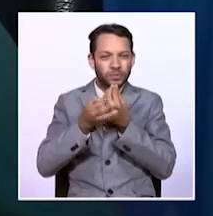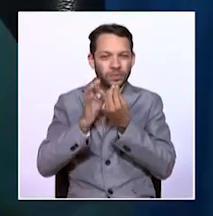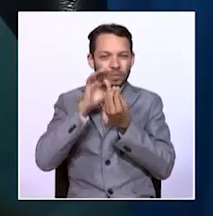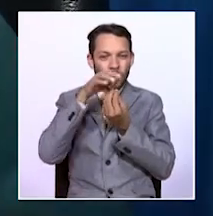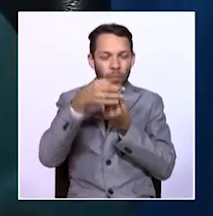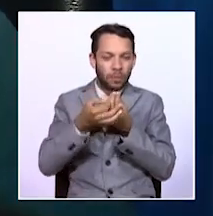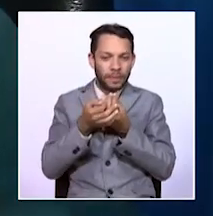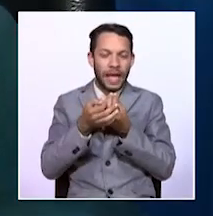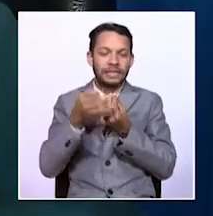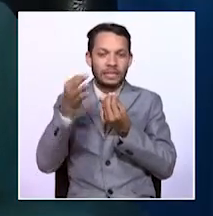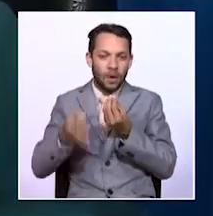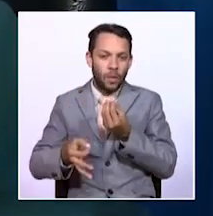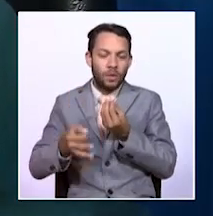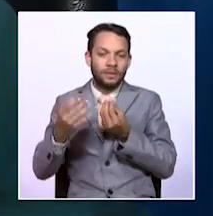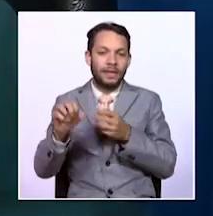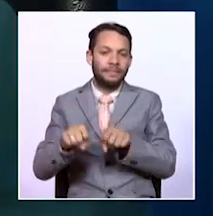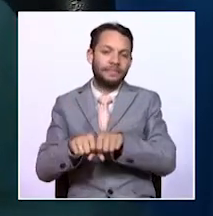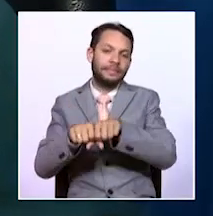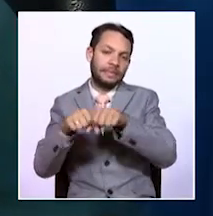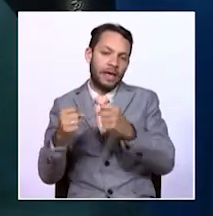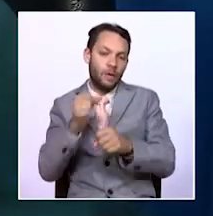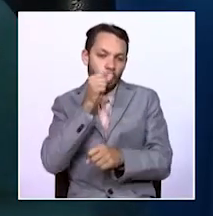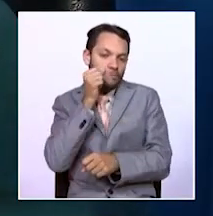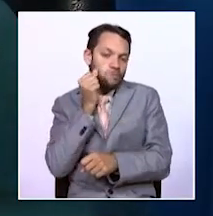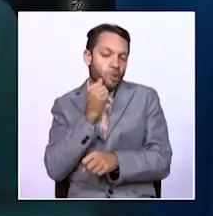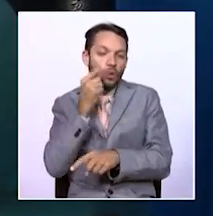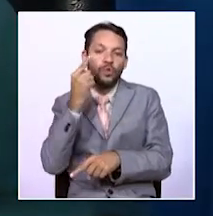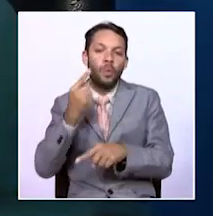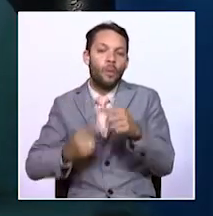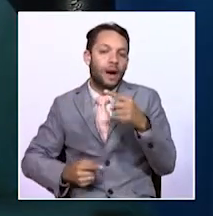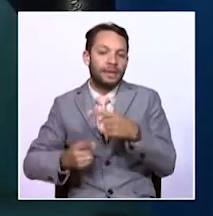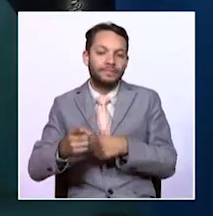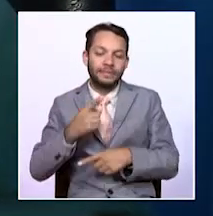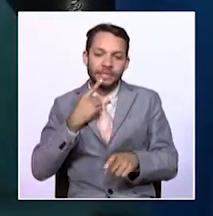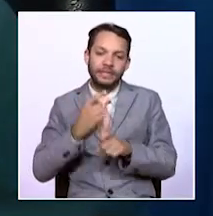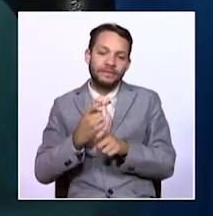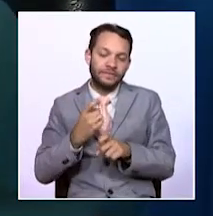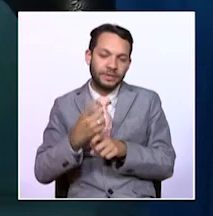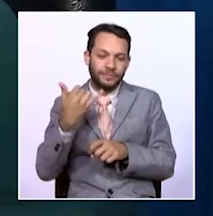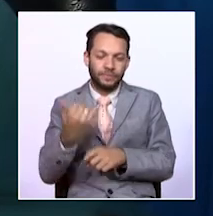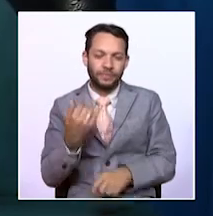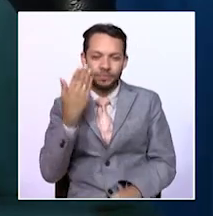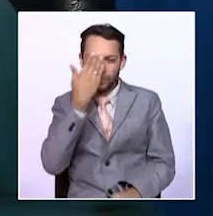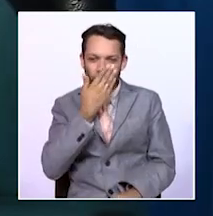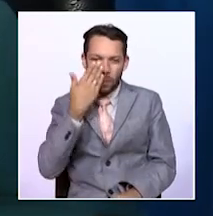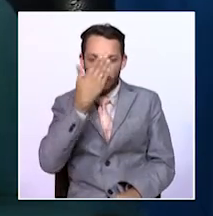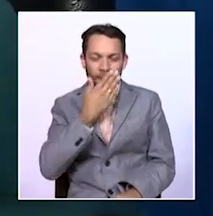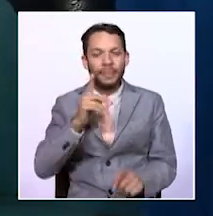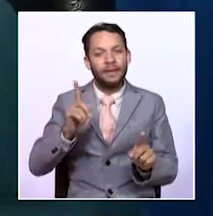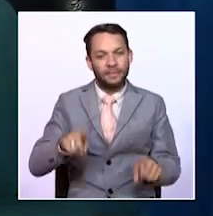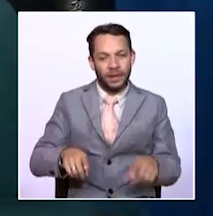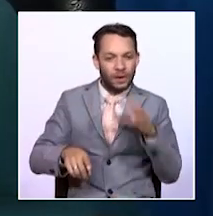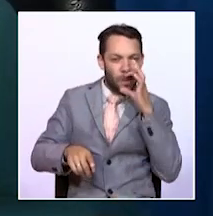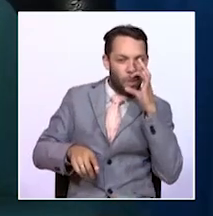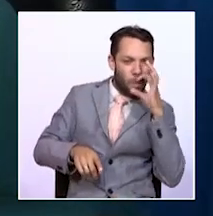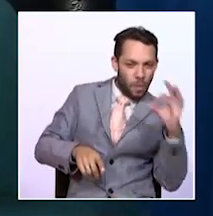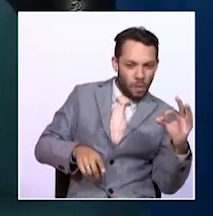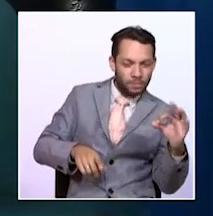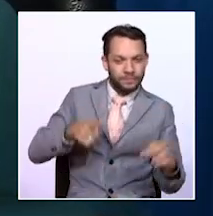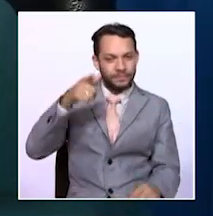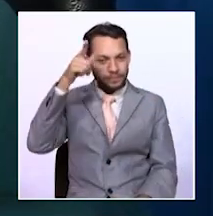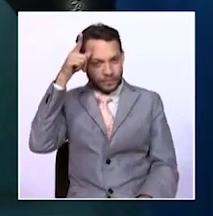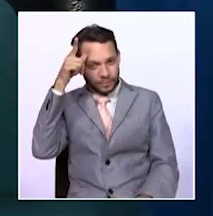infertilidad. Entonces, tanto los órganos pélvicos de la mujer como los órganos pélvicos del hombre, que más adelante vamos a ver, se